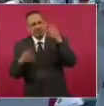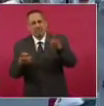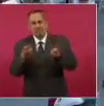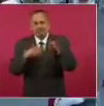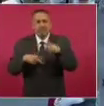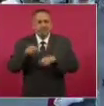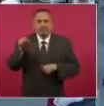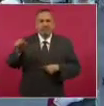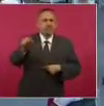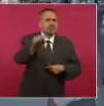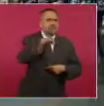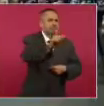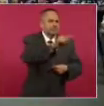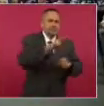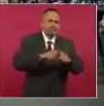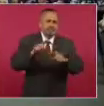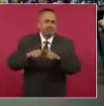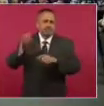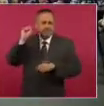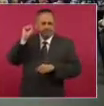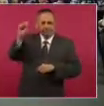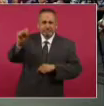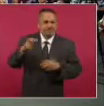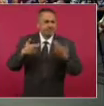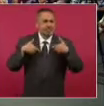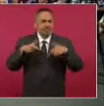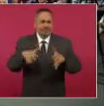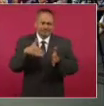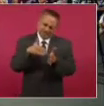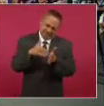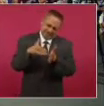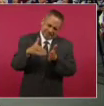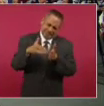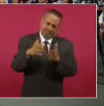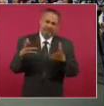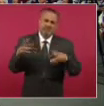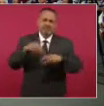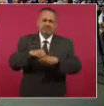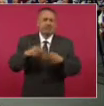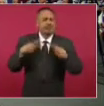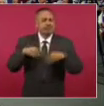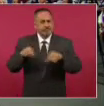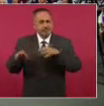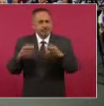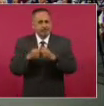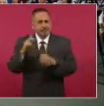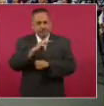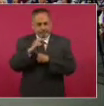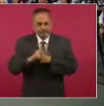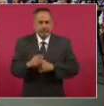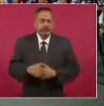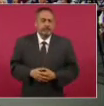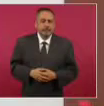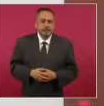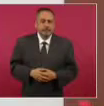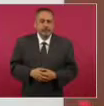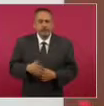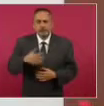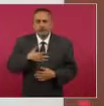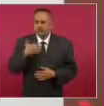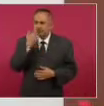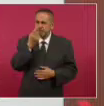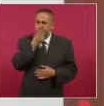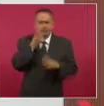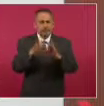que representan a millones de trabajadores alrededor del país. Quiero iniciar haciendo